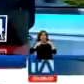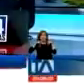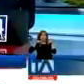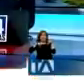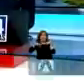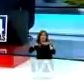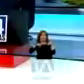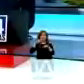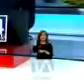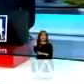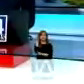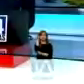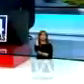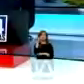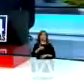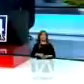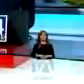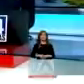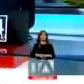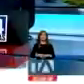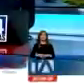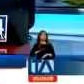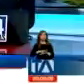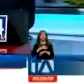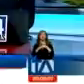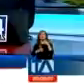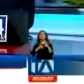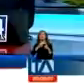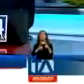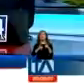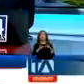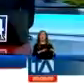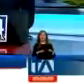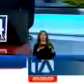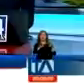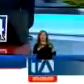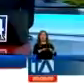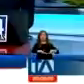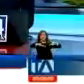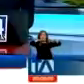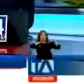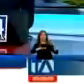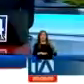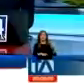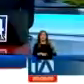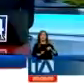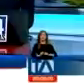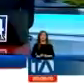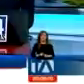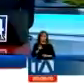en estado de emergencia. Esto debido al desbordamiento de 4 afluentes. Los estragos del invierno en el